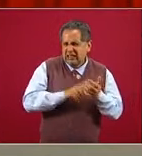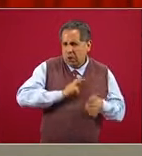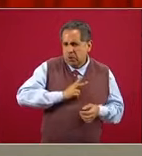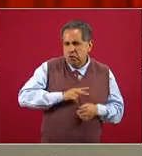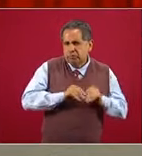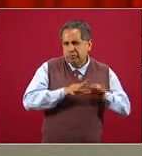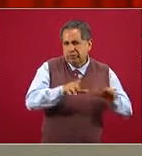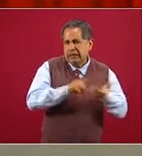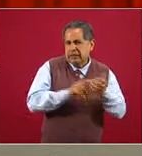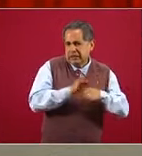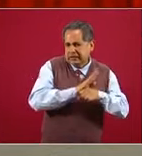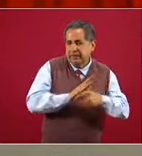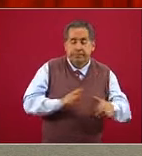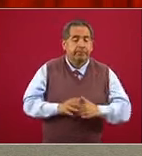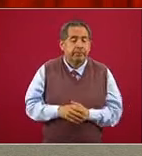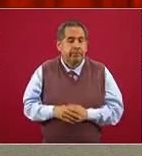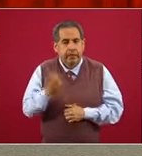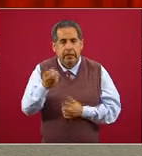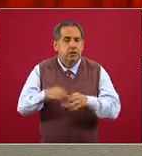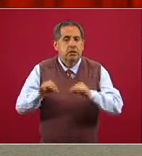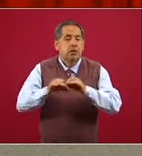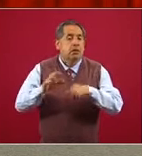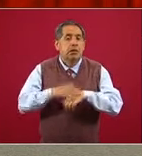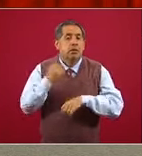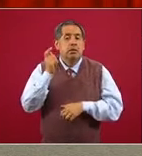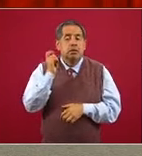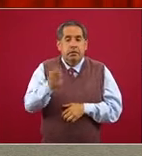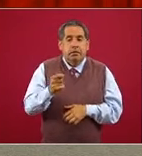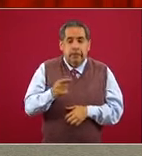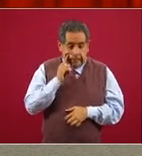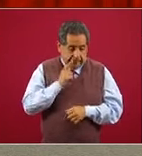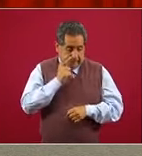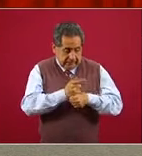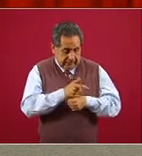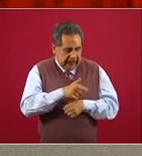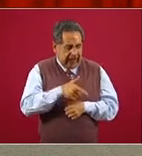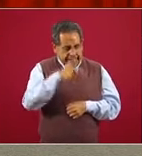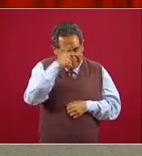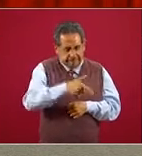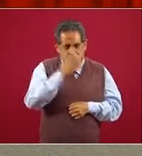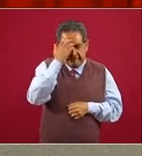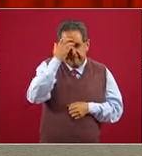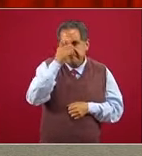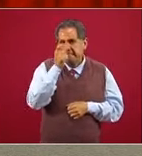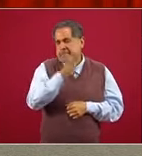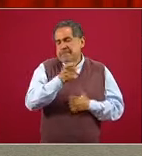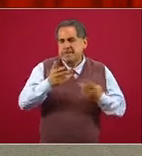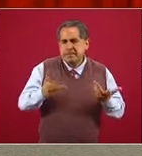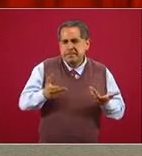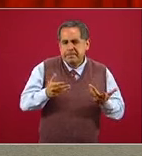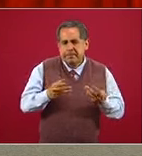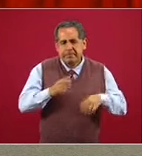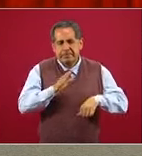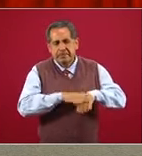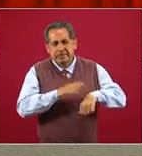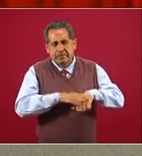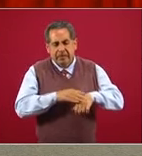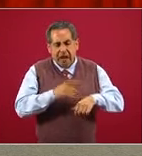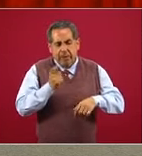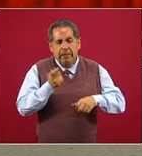están circulando en México. Esto es importante porque a través de ese conocimiento precisamente se le da uno de los